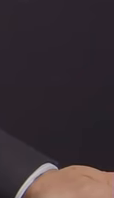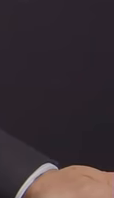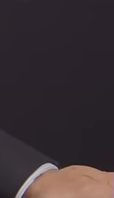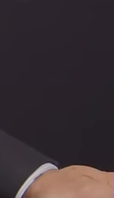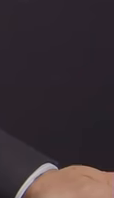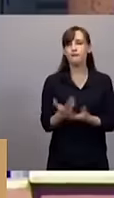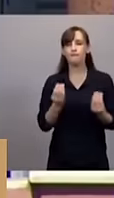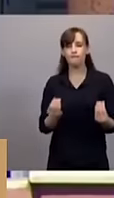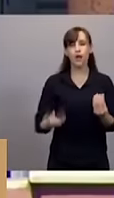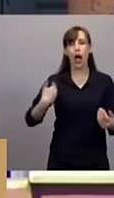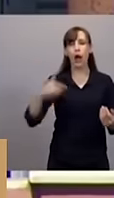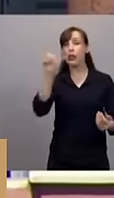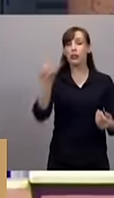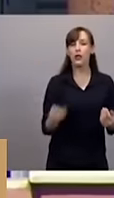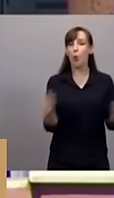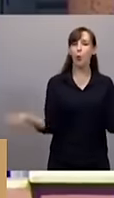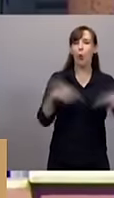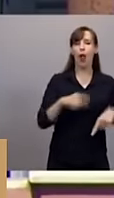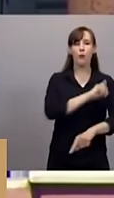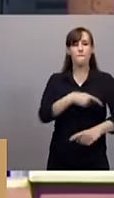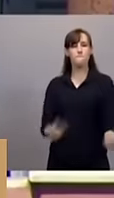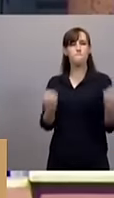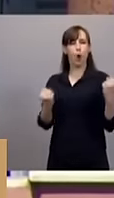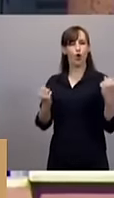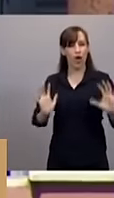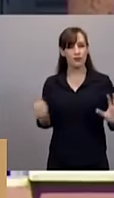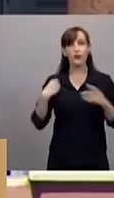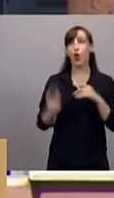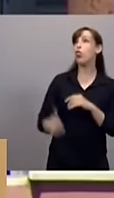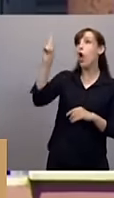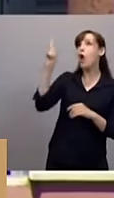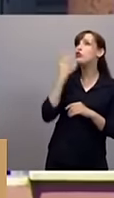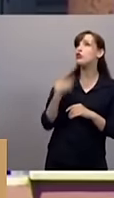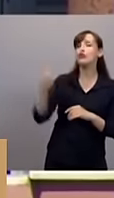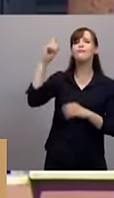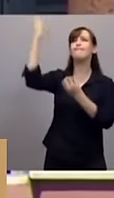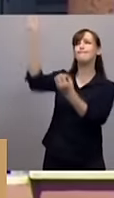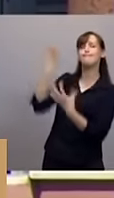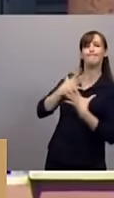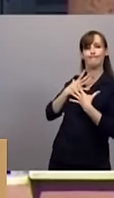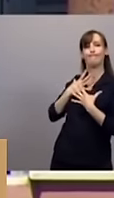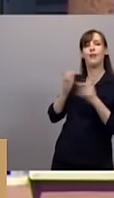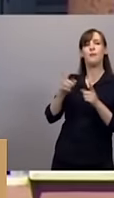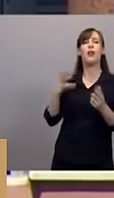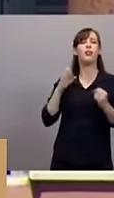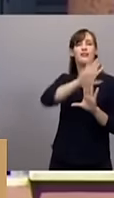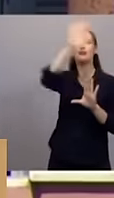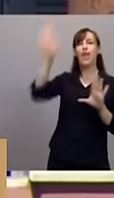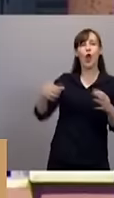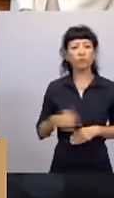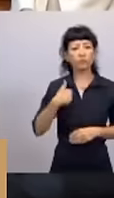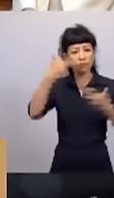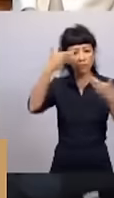Bueno, lo primero que hay que decir es que efectivamente Milei recibe un país que estaba en la pobreza, estaba ya en la